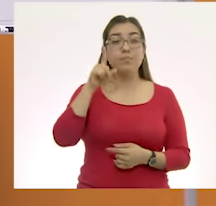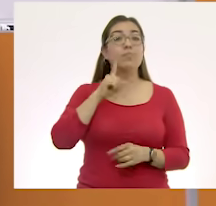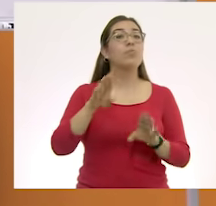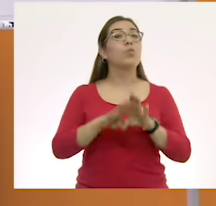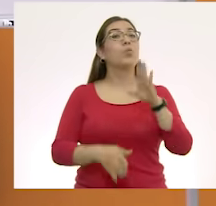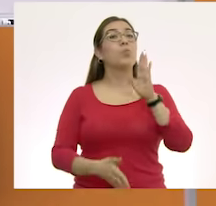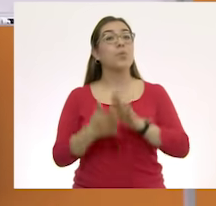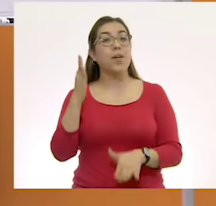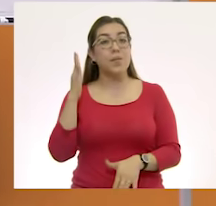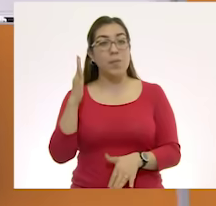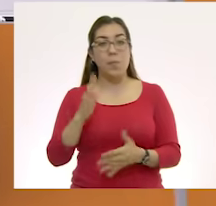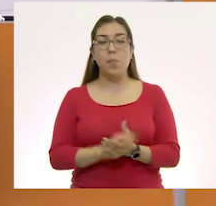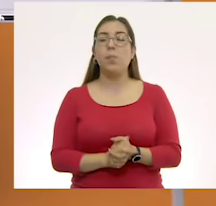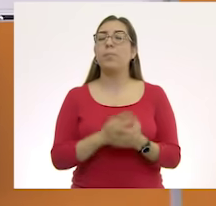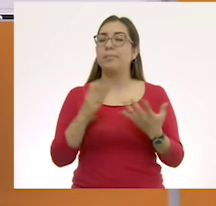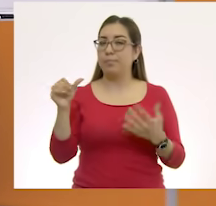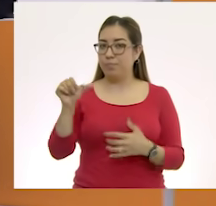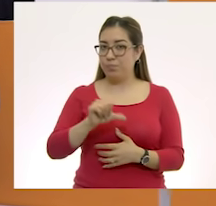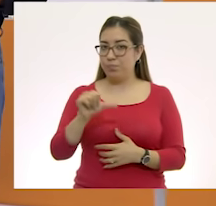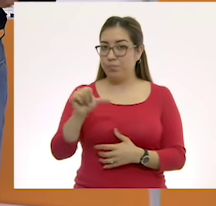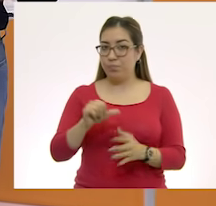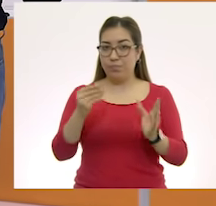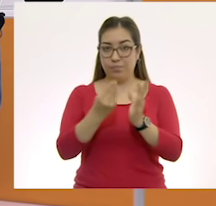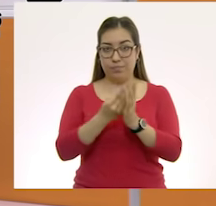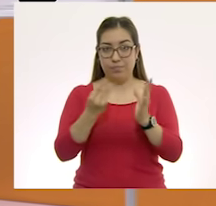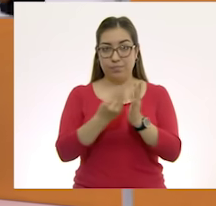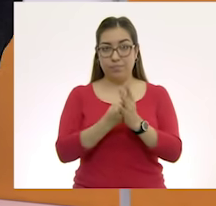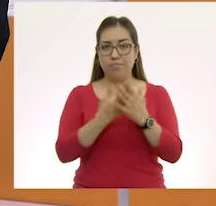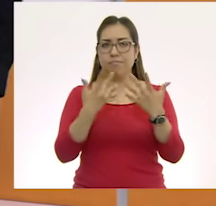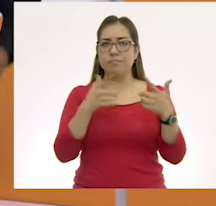¿Sí? Bien, en la clase de hoy es